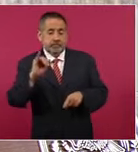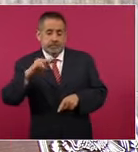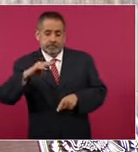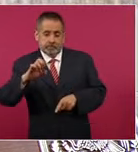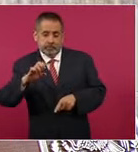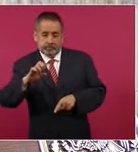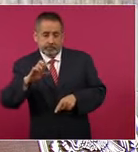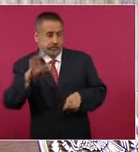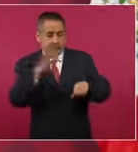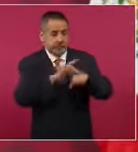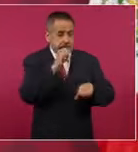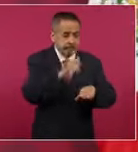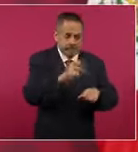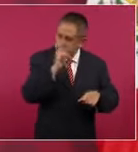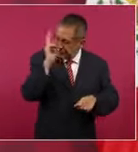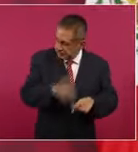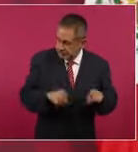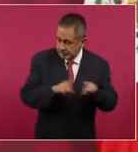las pensiones